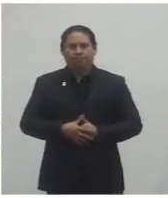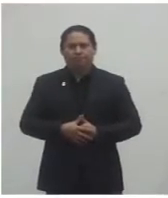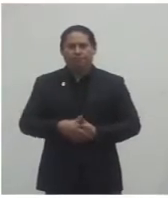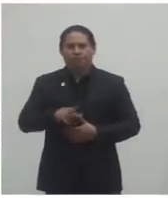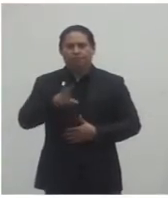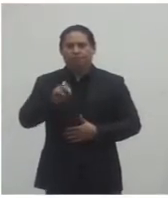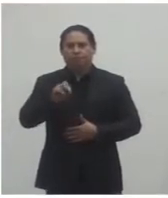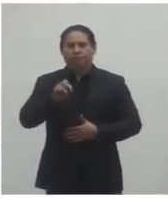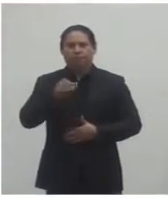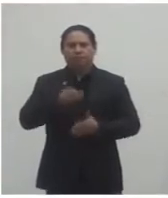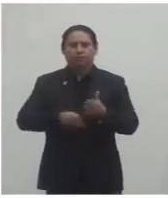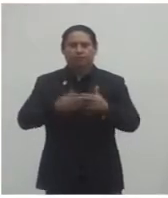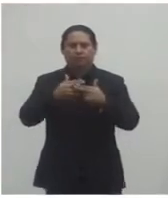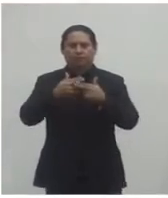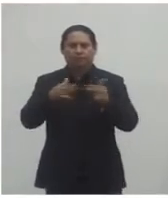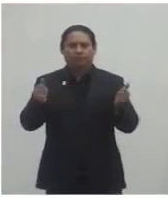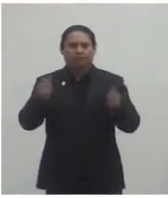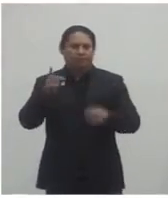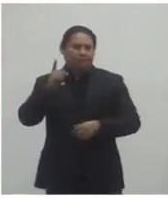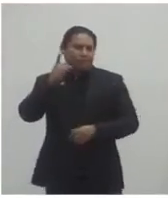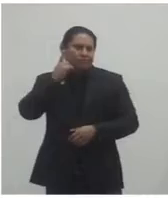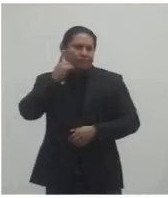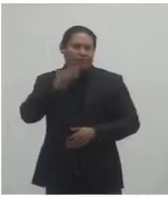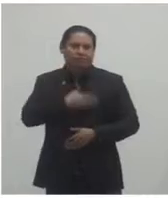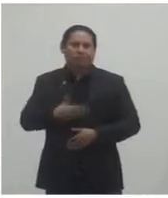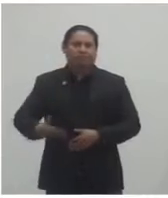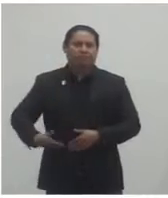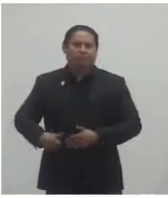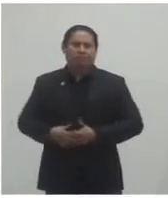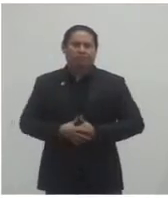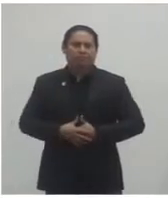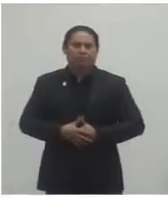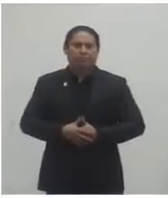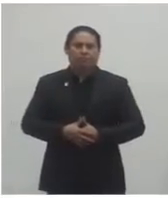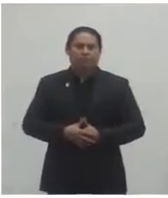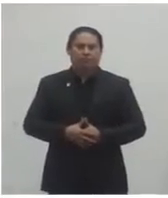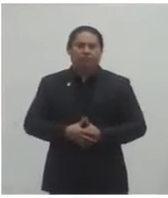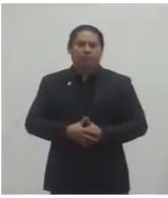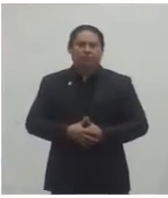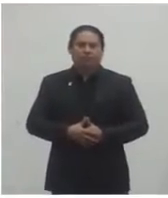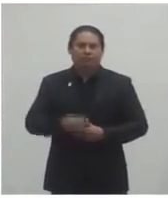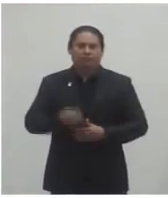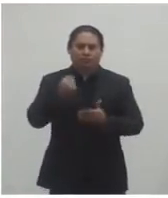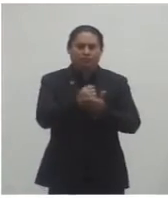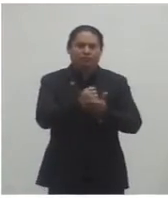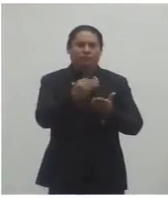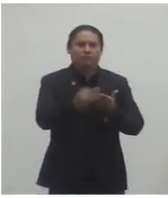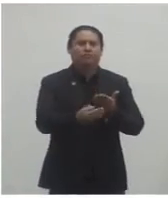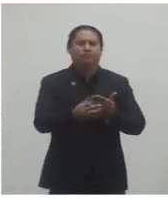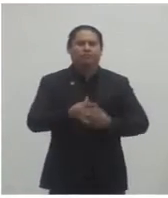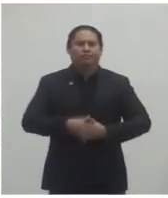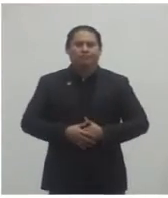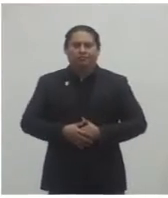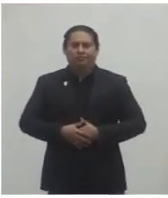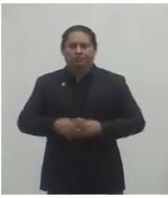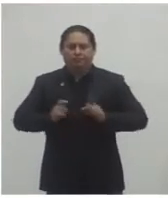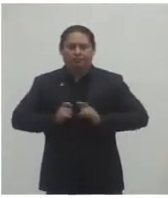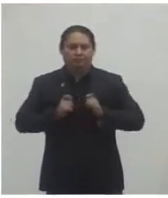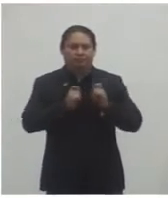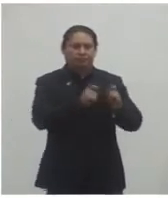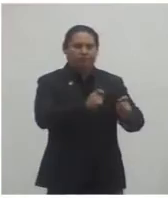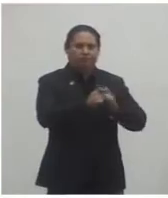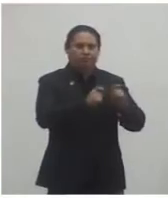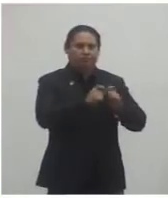No falta ningún legislador por emitir su voto, diputada presidenta. Aprobado por unanimidad, córranse